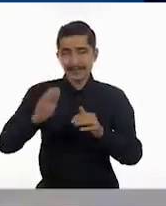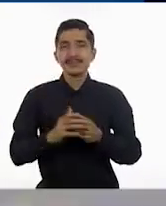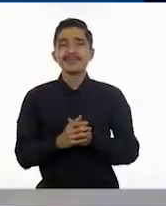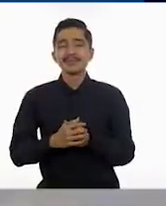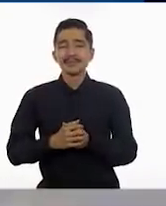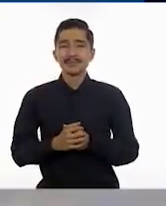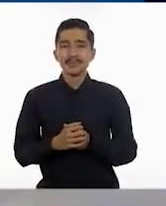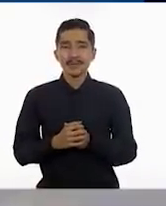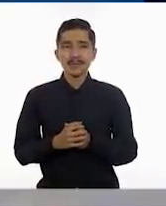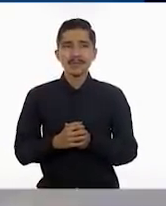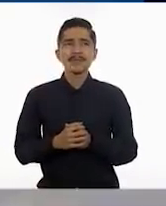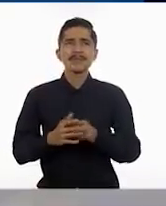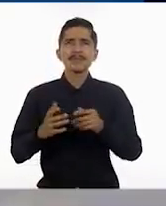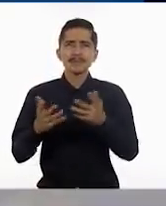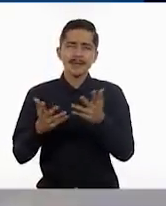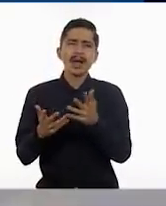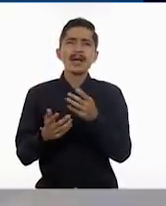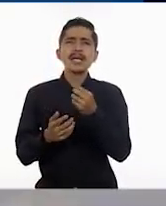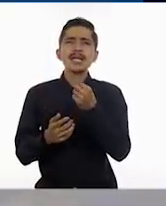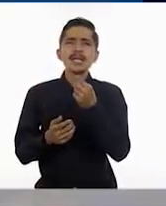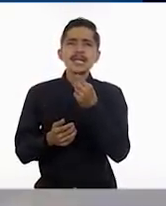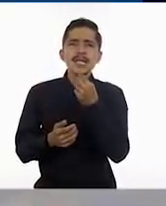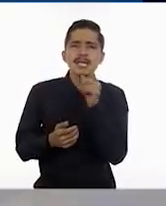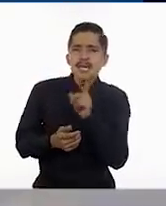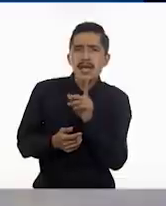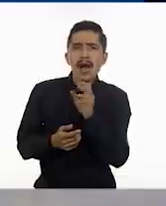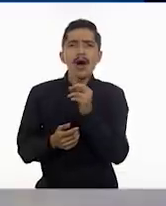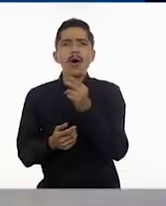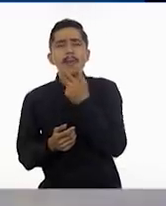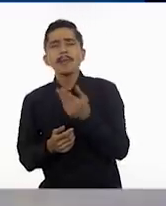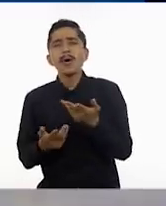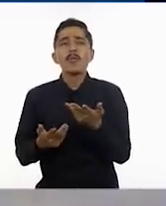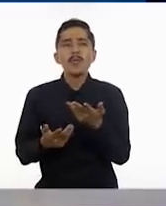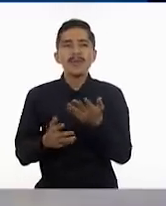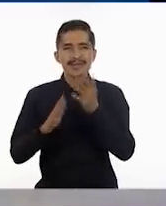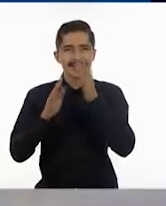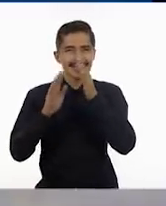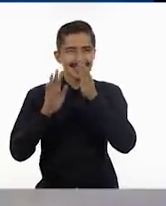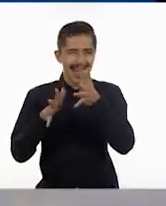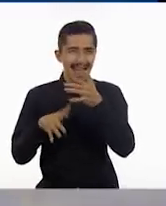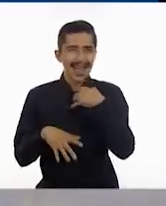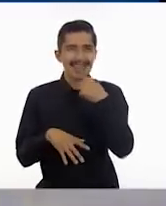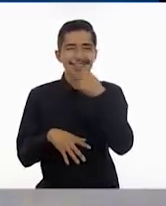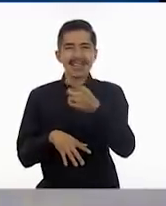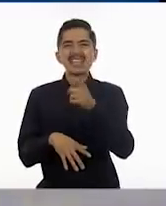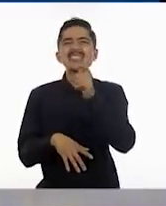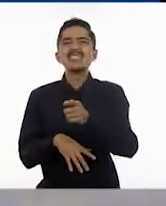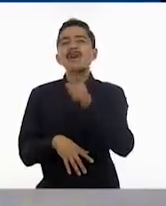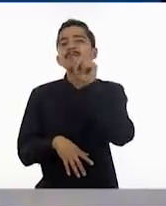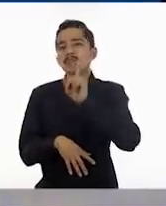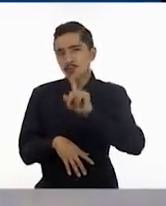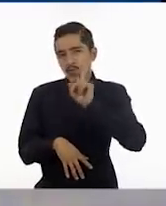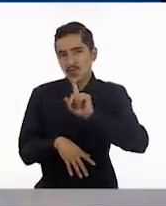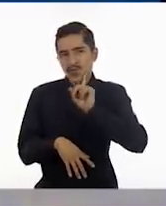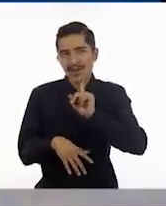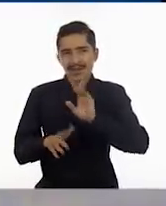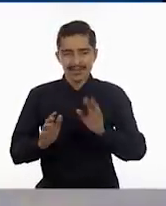ahí sería niña o niño. Ya la habíamos visto. Sería una niña.